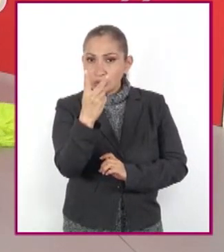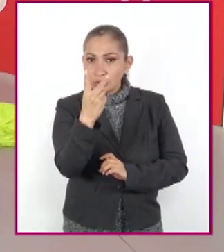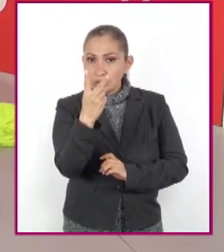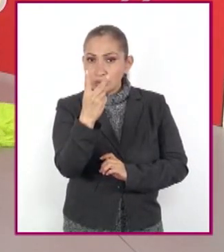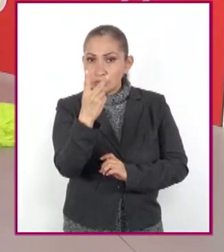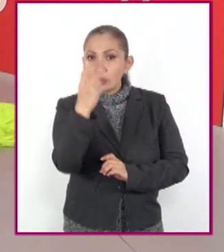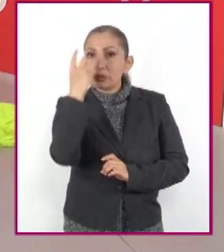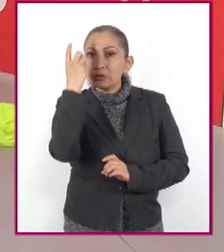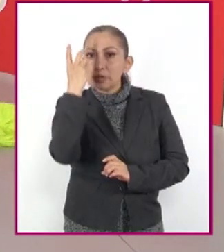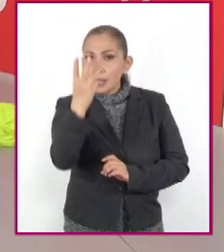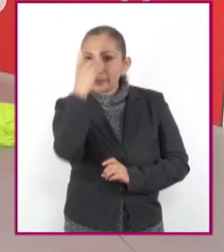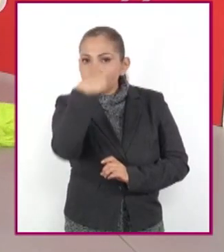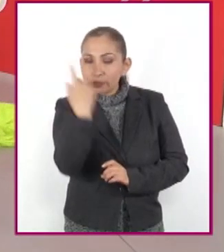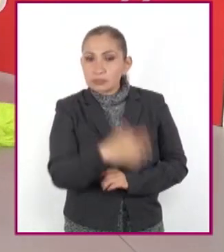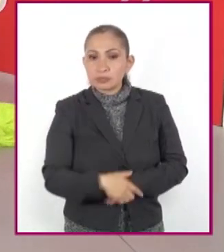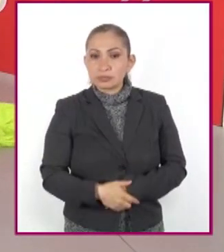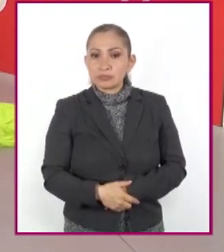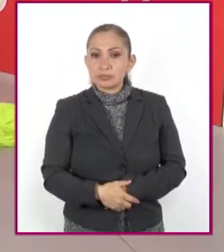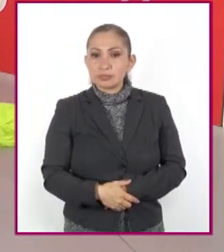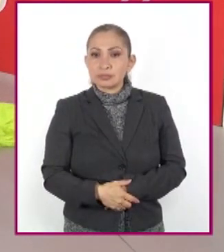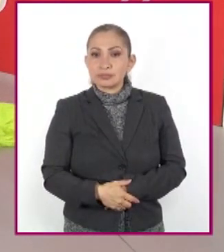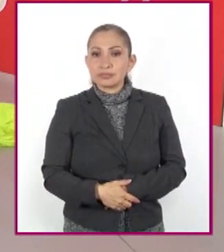dos, tres.